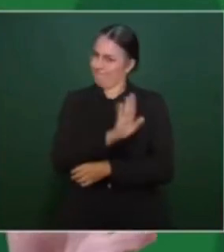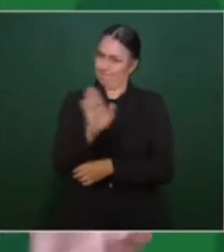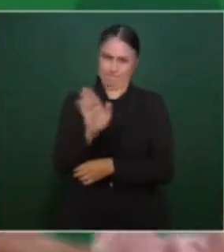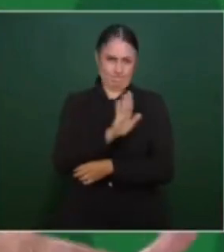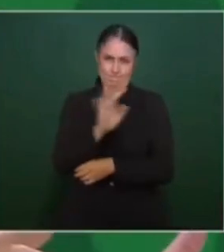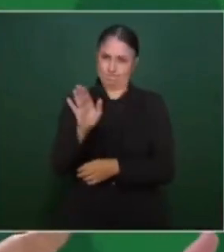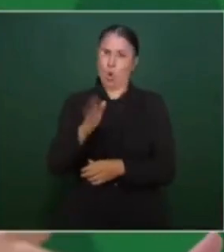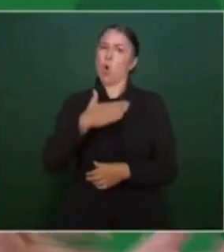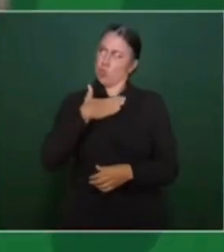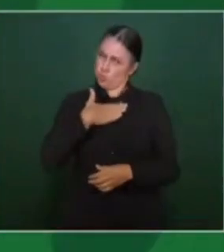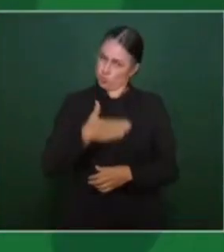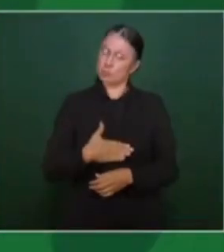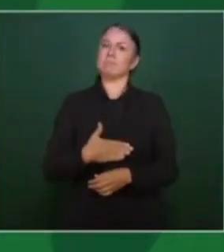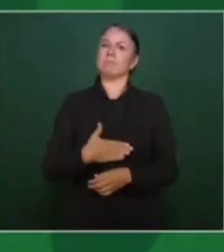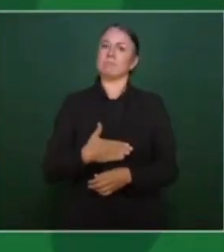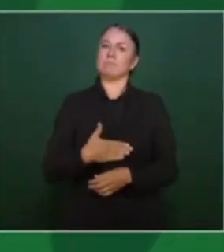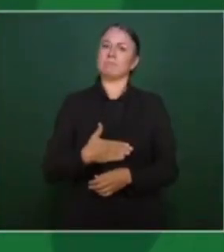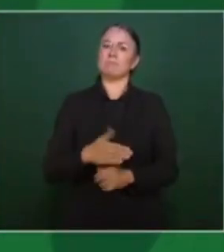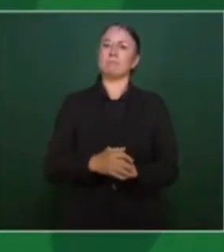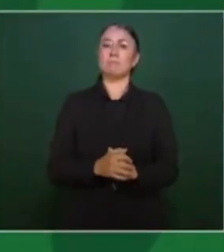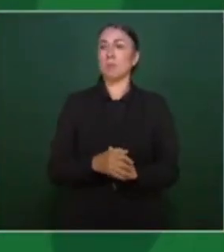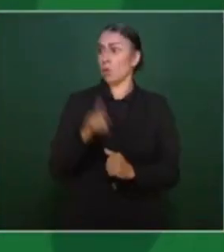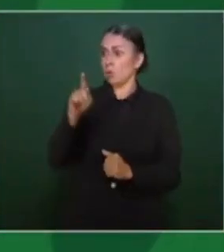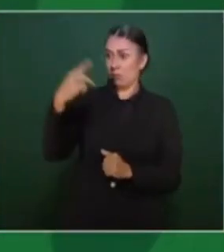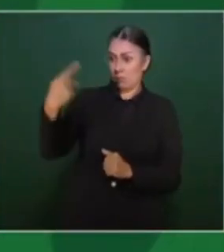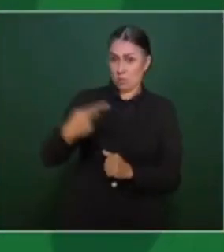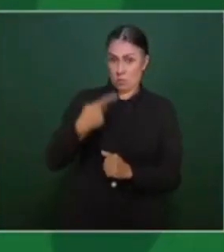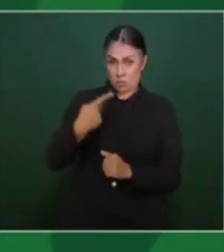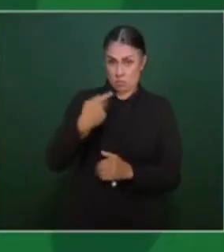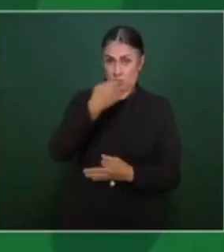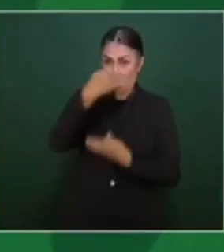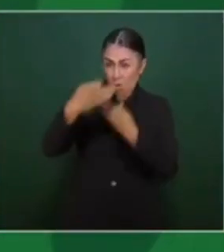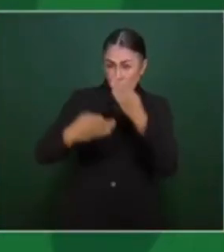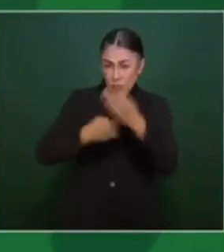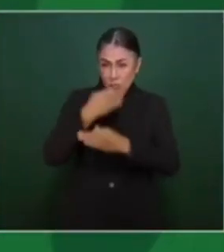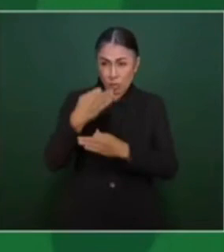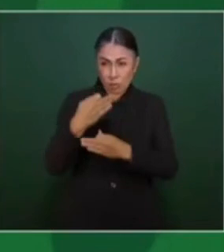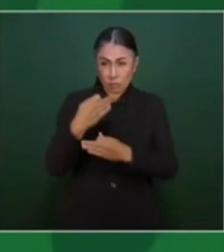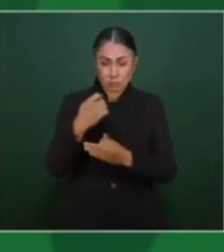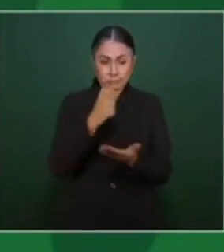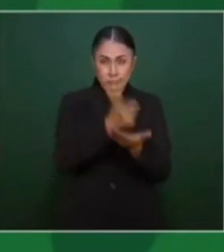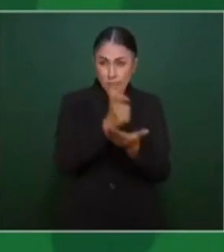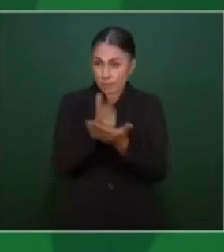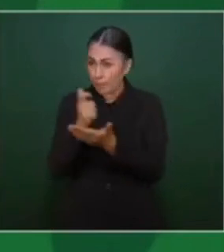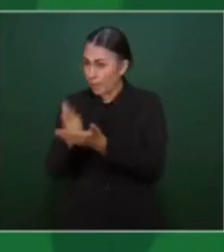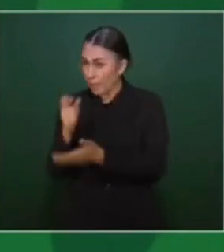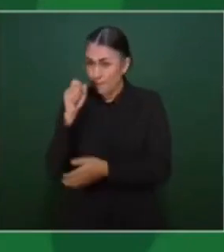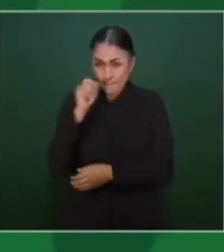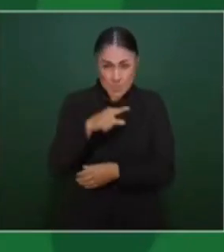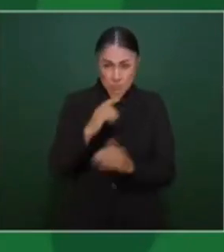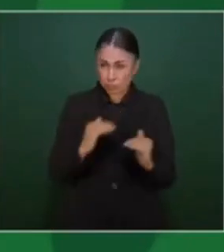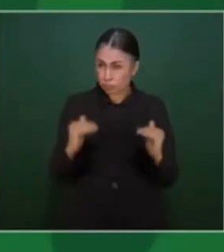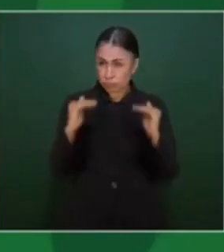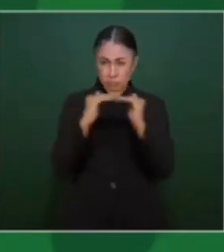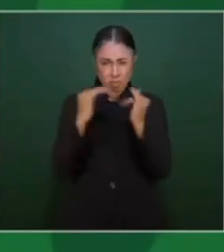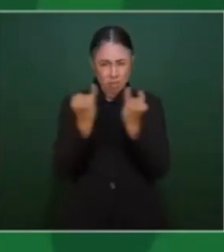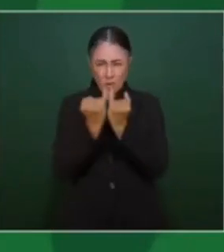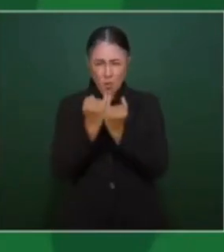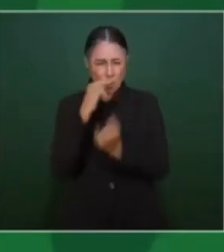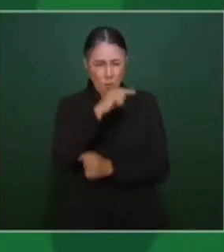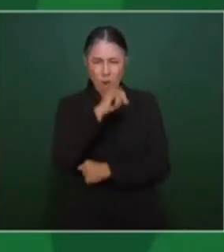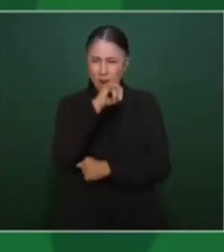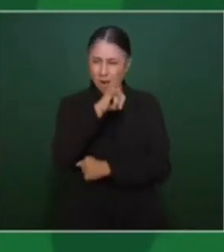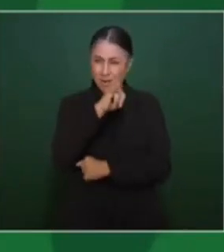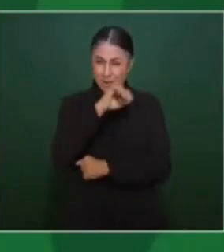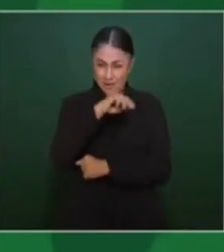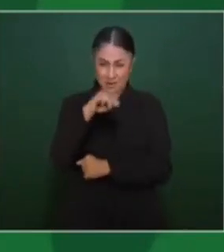sobre si todos van a ganar lo que reciben en el